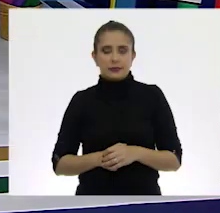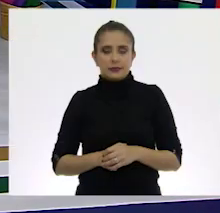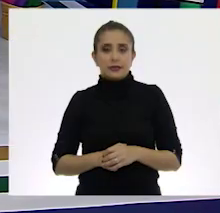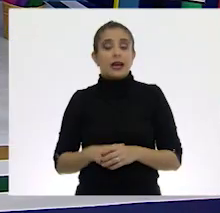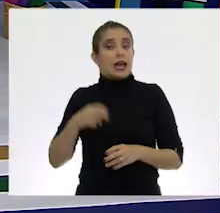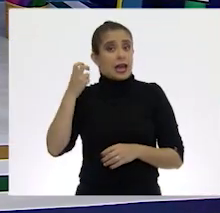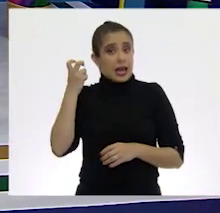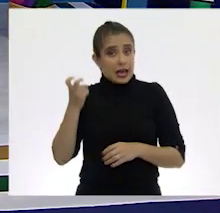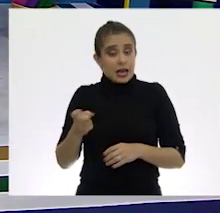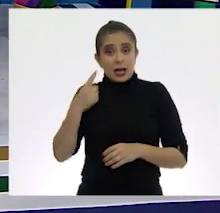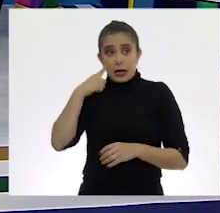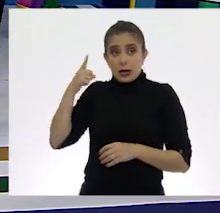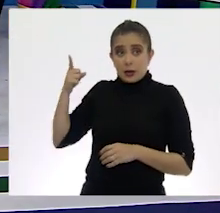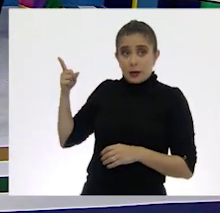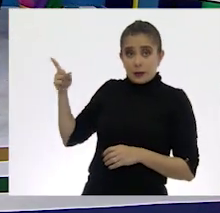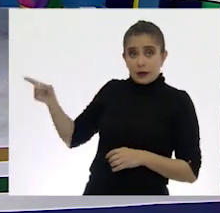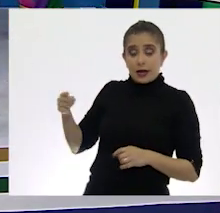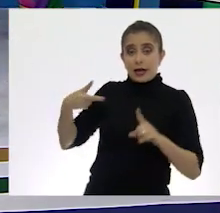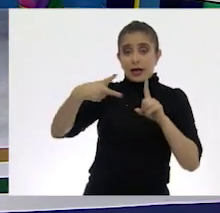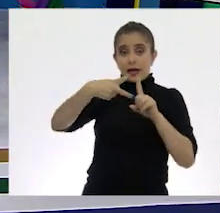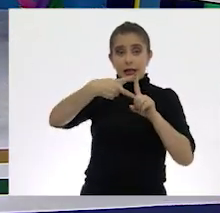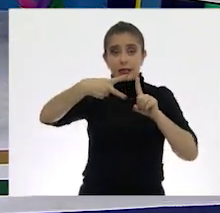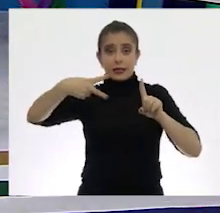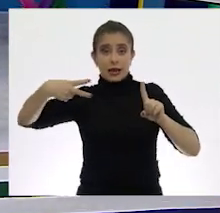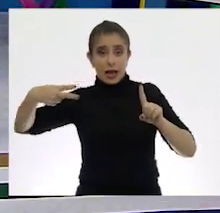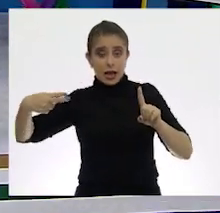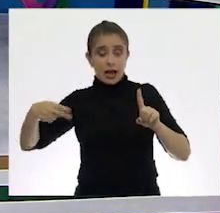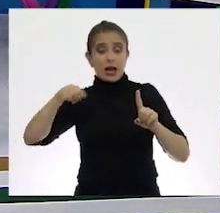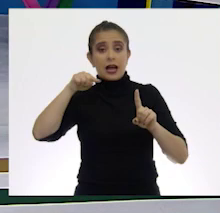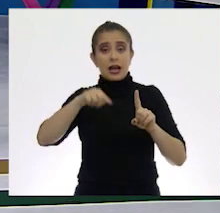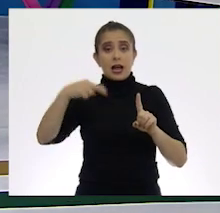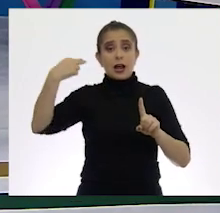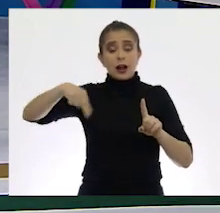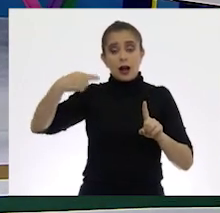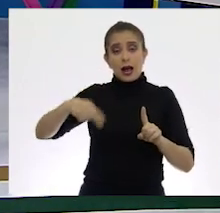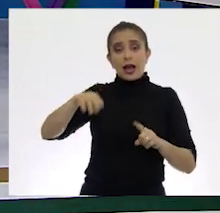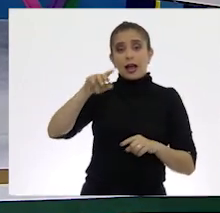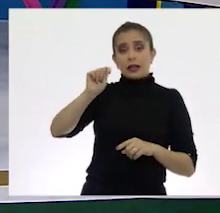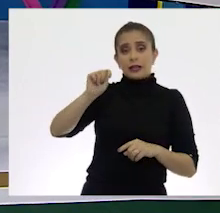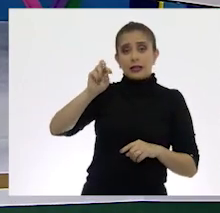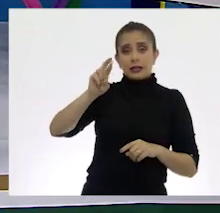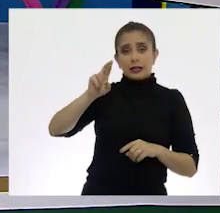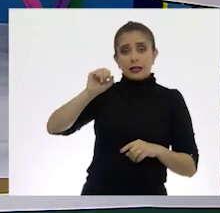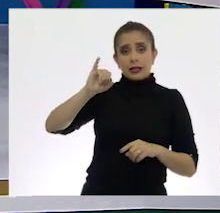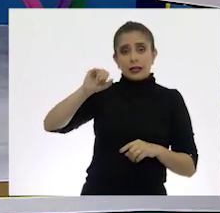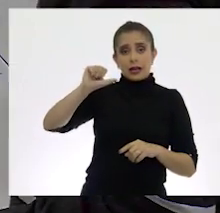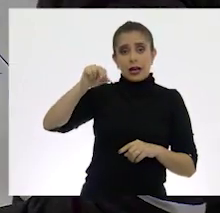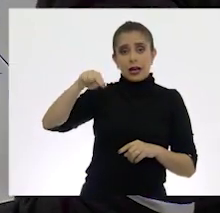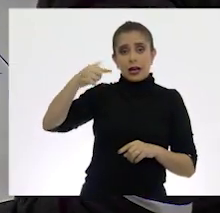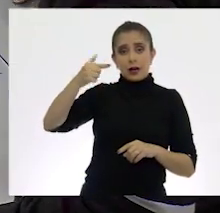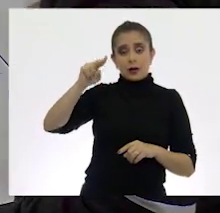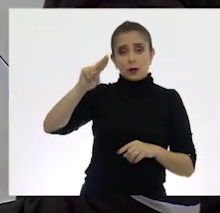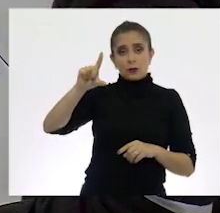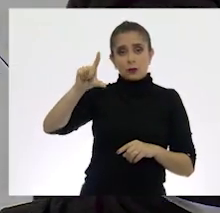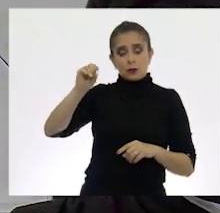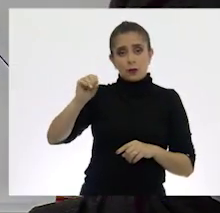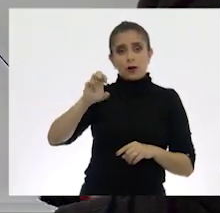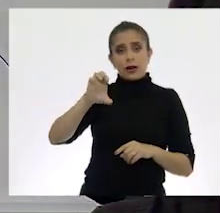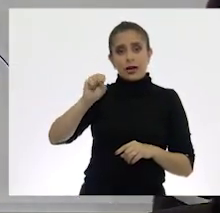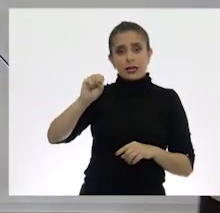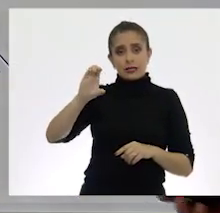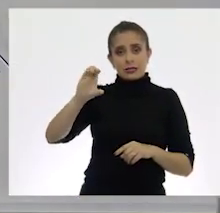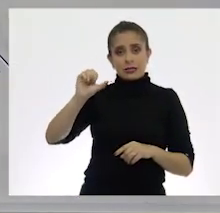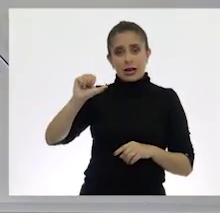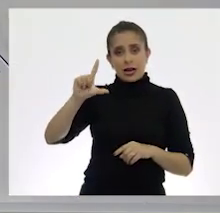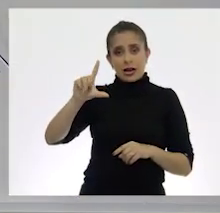Y lo que estamos viendo aquí en el pizarrón es un triángulo escaleno, cuyas medidas,